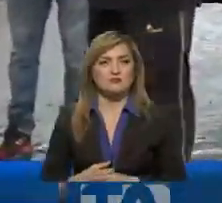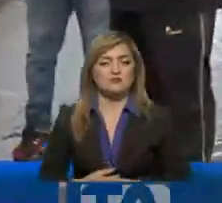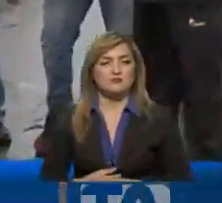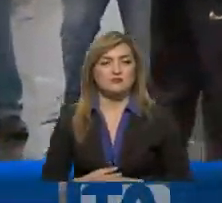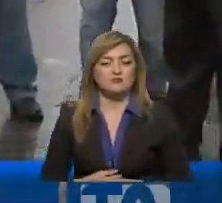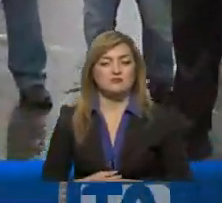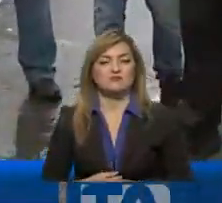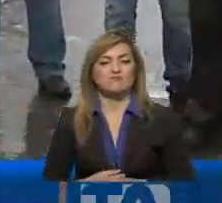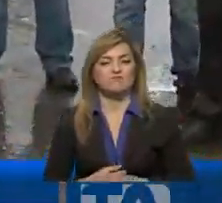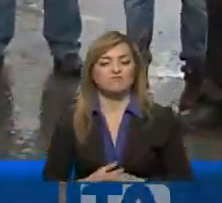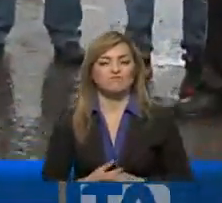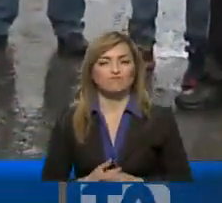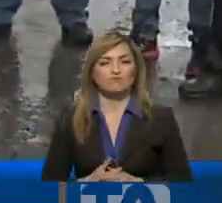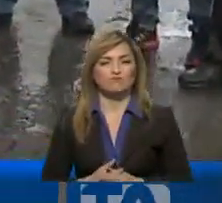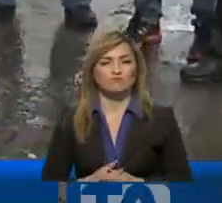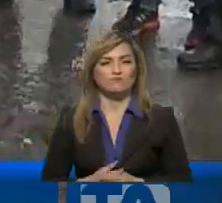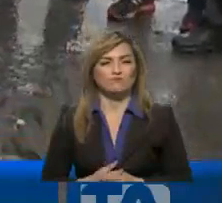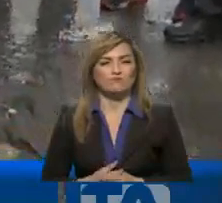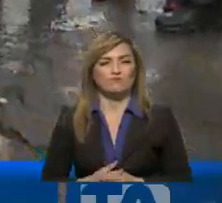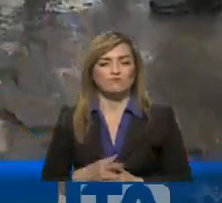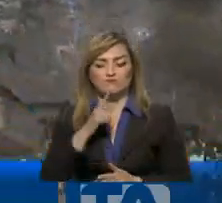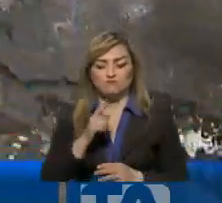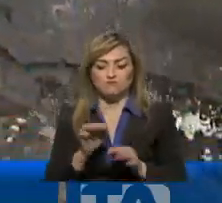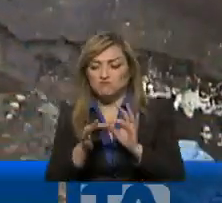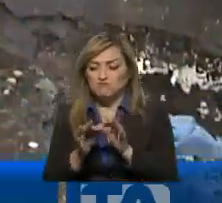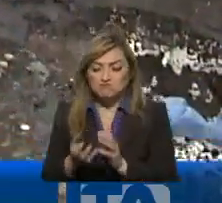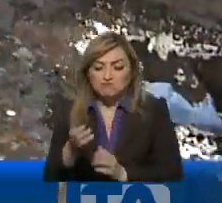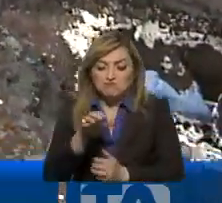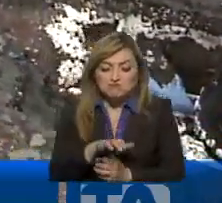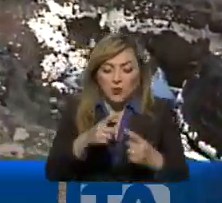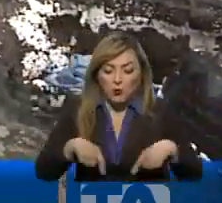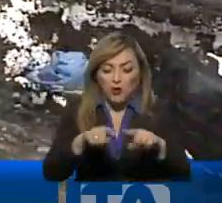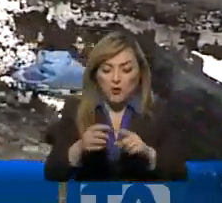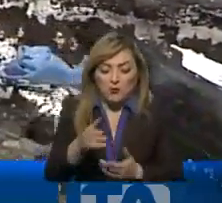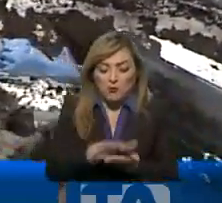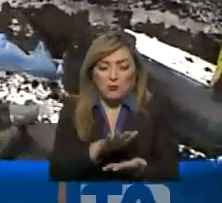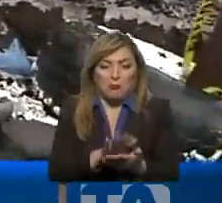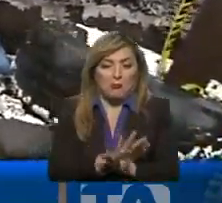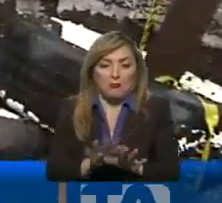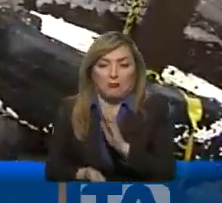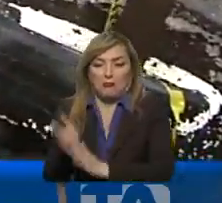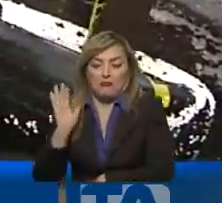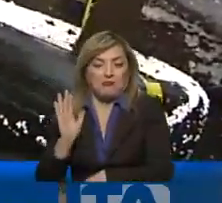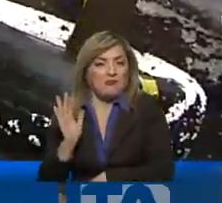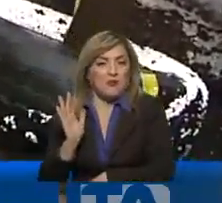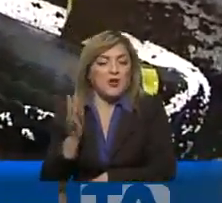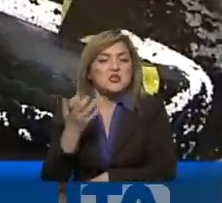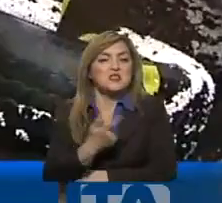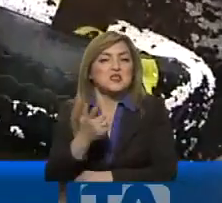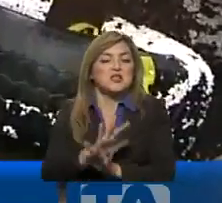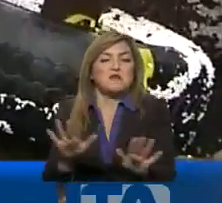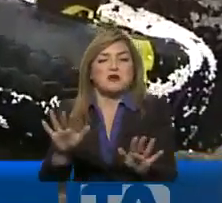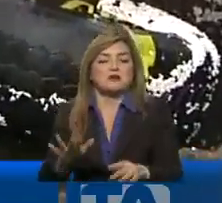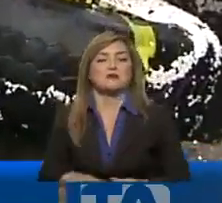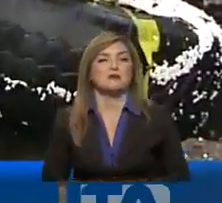¿no? Que si bien es cierto, vienen, hacen algún parche, pero no dura ni 15 días. Y esto se da durante toda